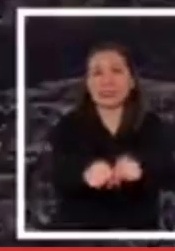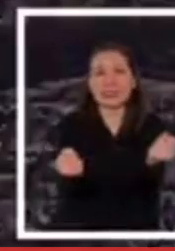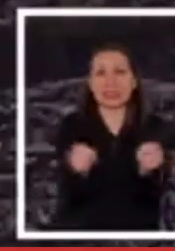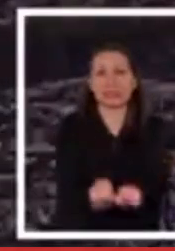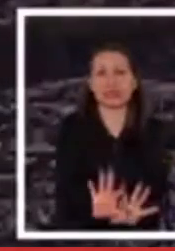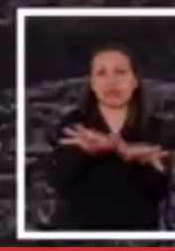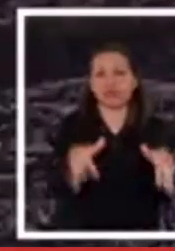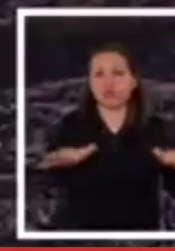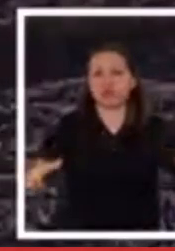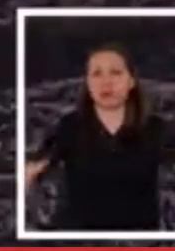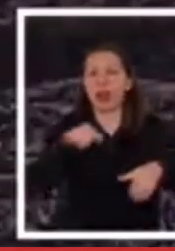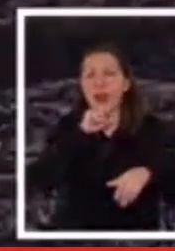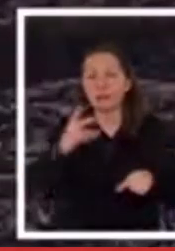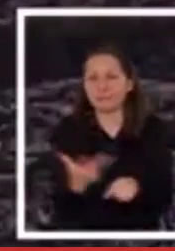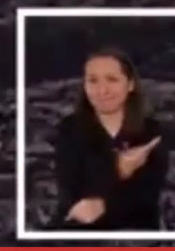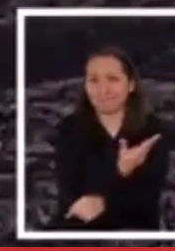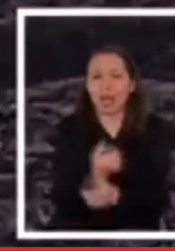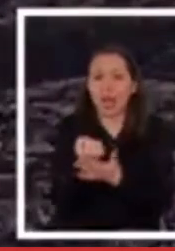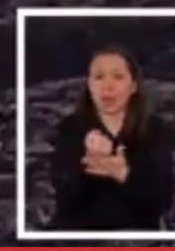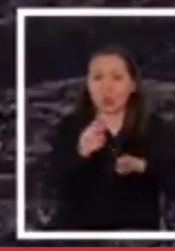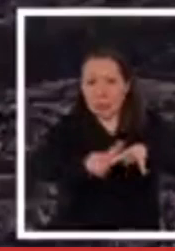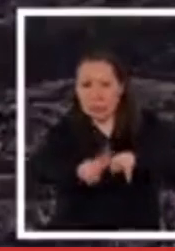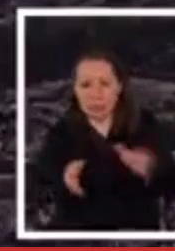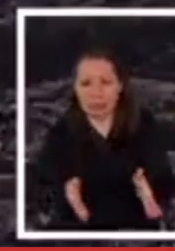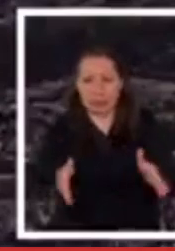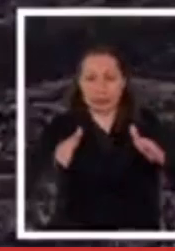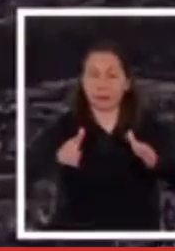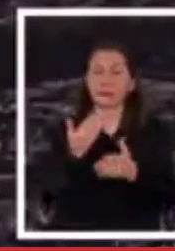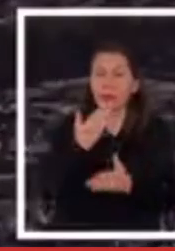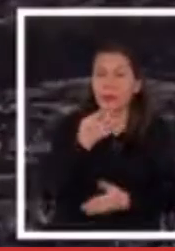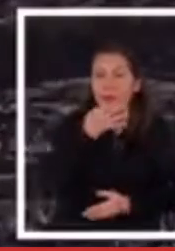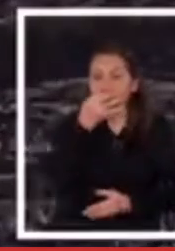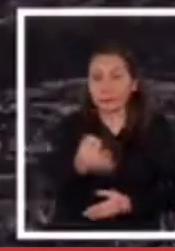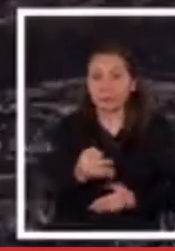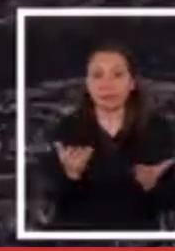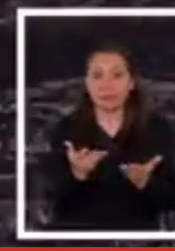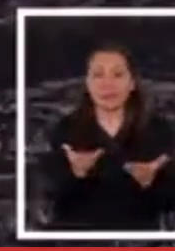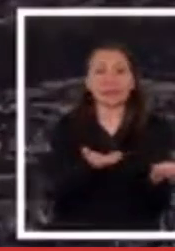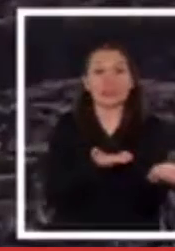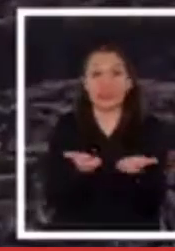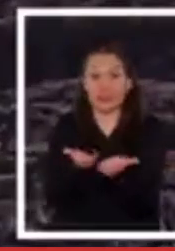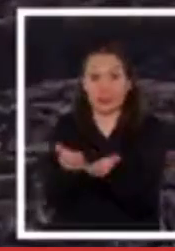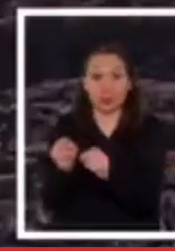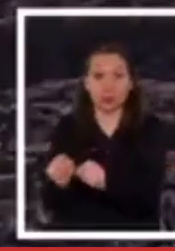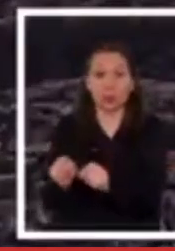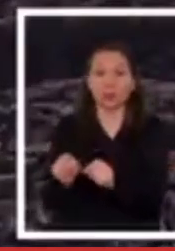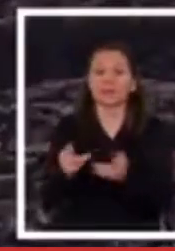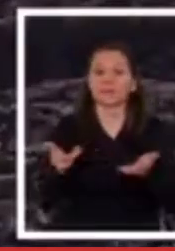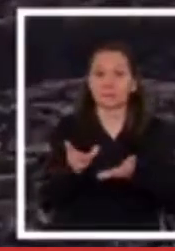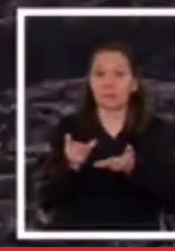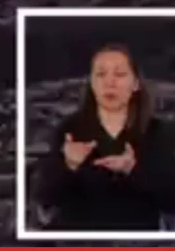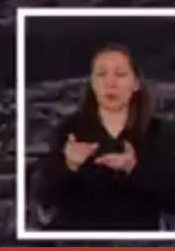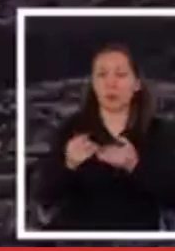provocaron inundación y finalmente decirles que los servicios de